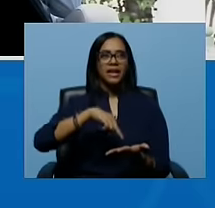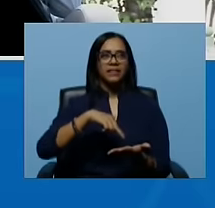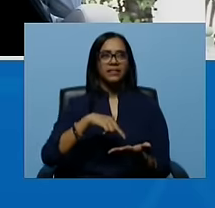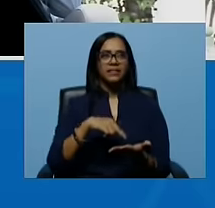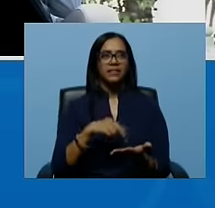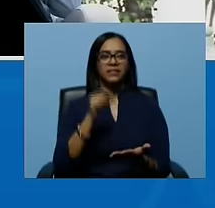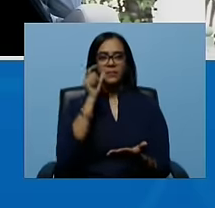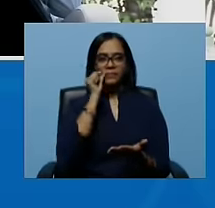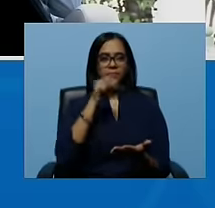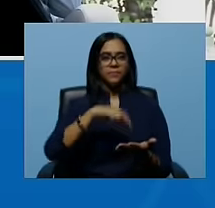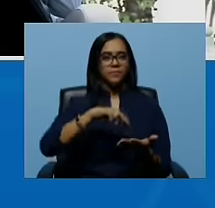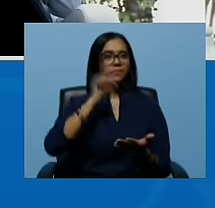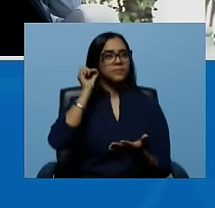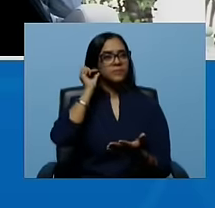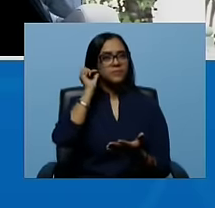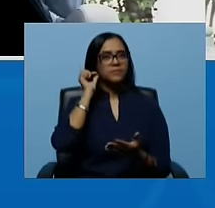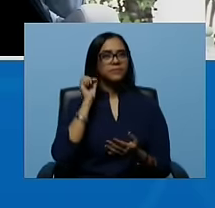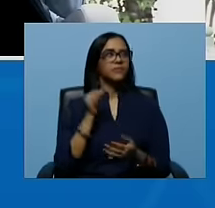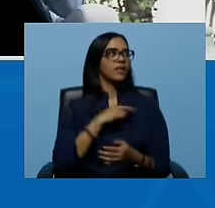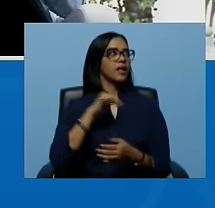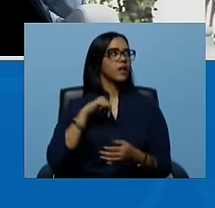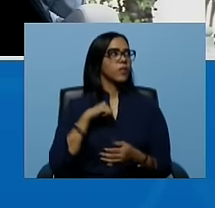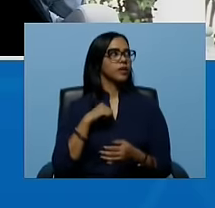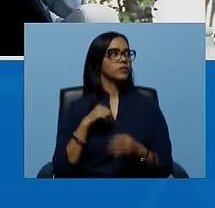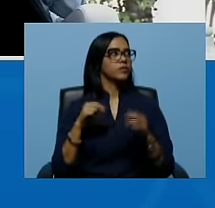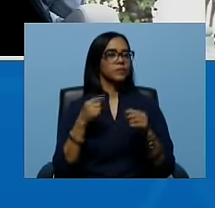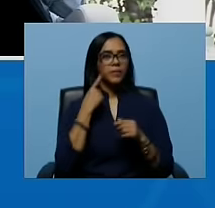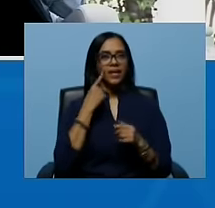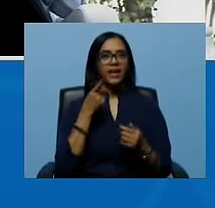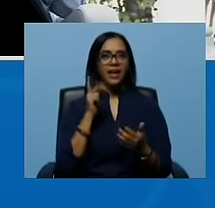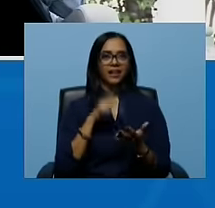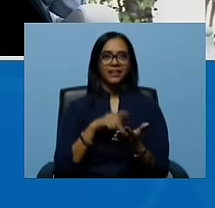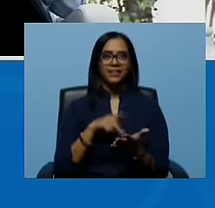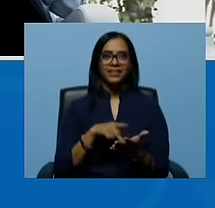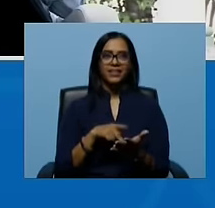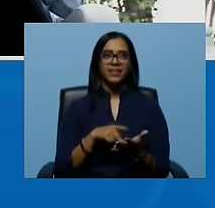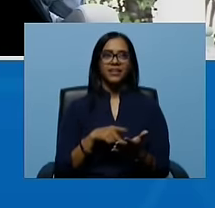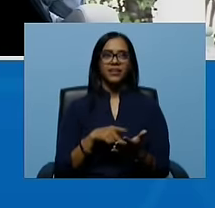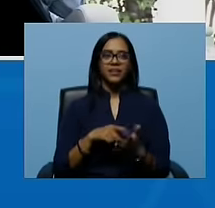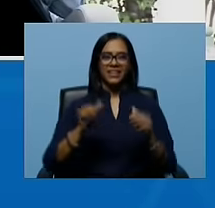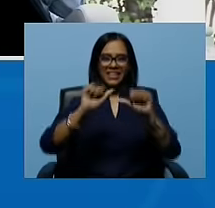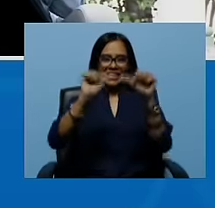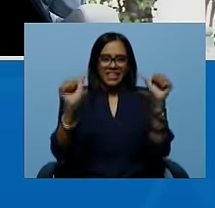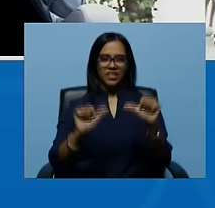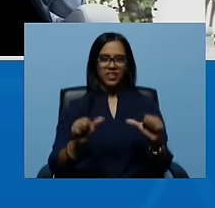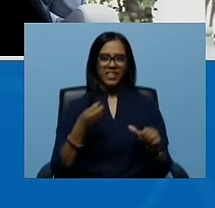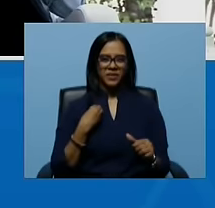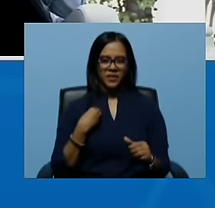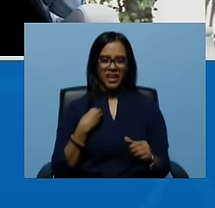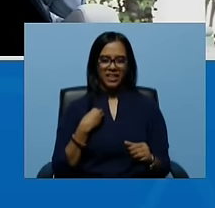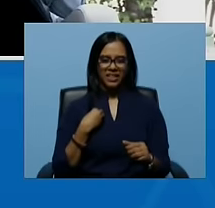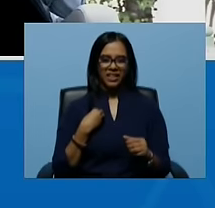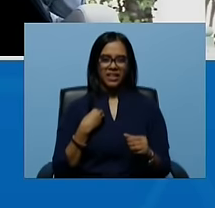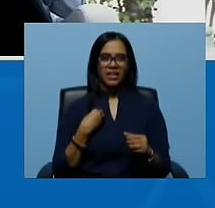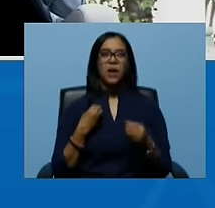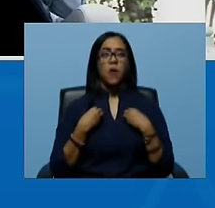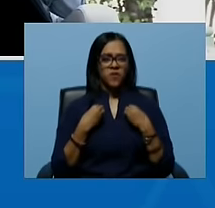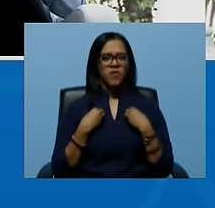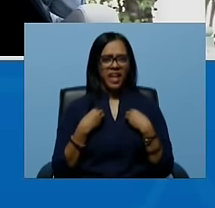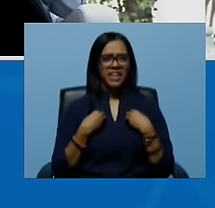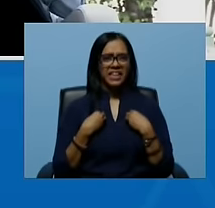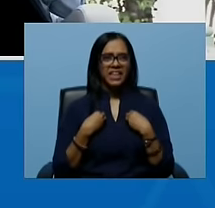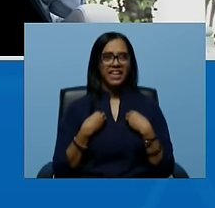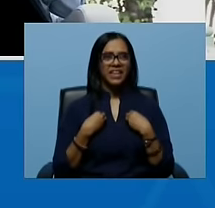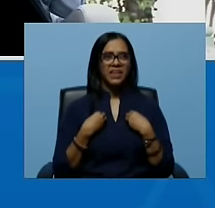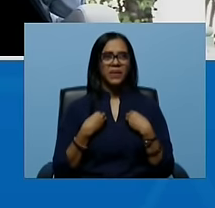las bailarinas de lo nuestro. Mira, ahí está una estatua viviente, ¿qué llaman, Ernesto? Correcto, presidente.